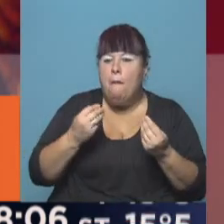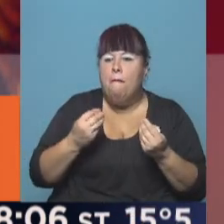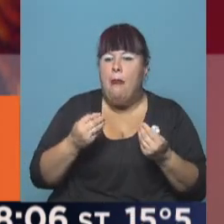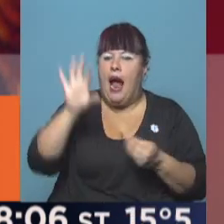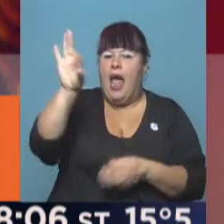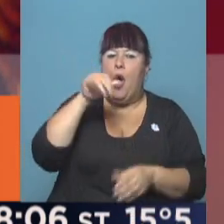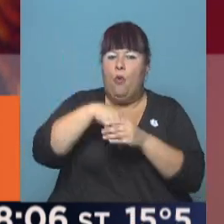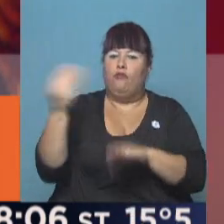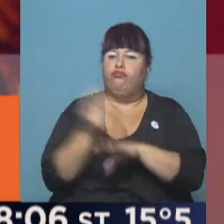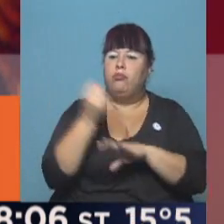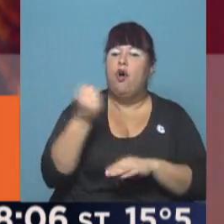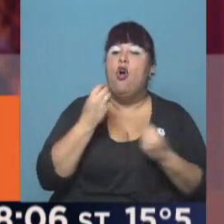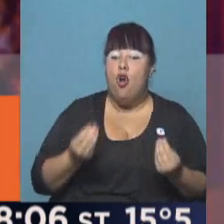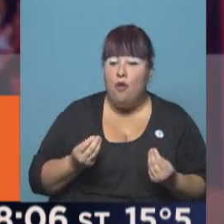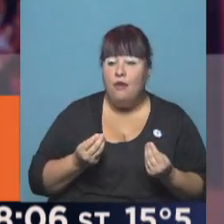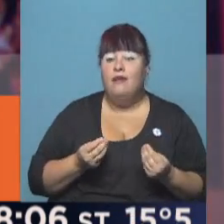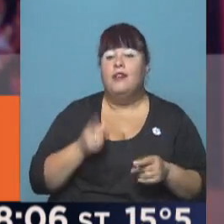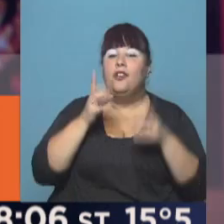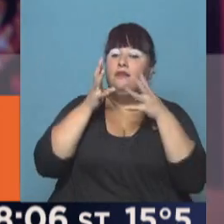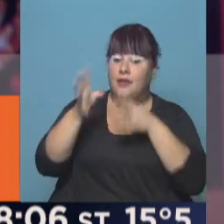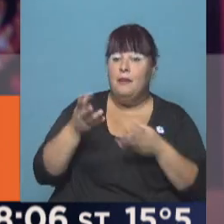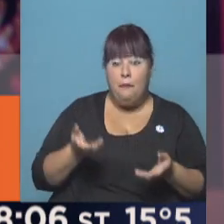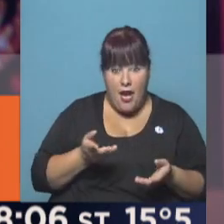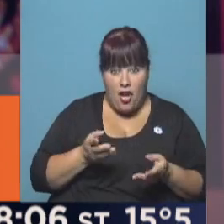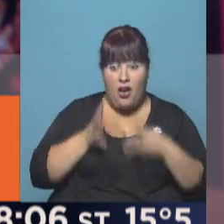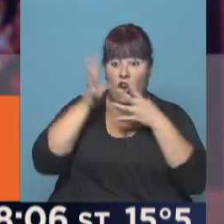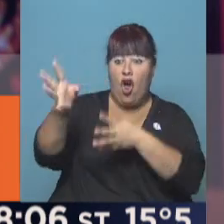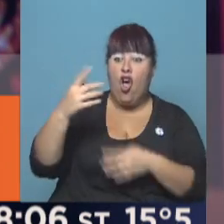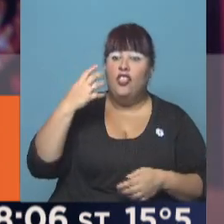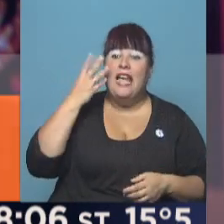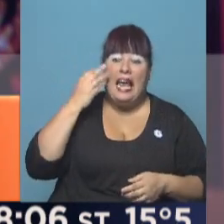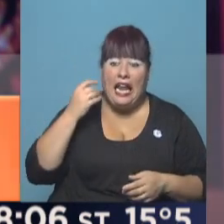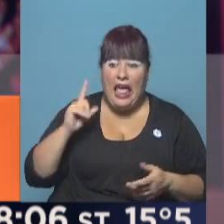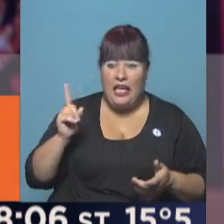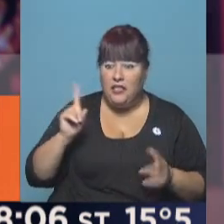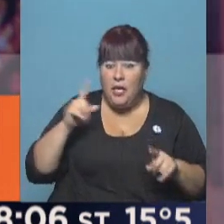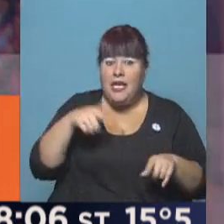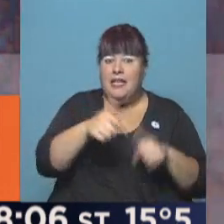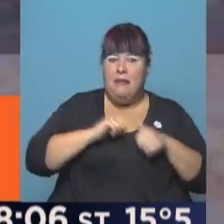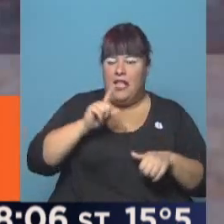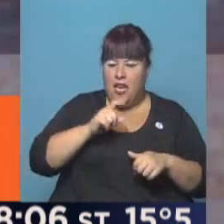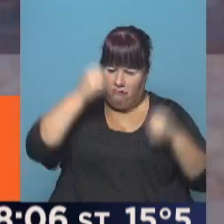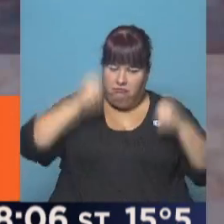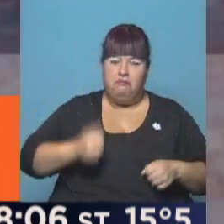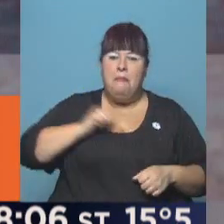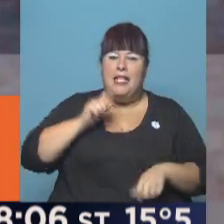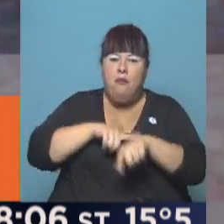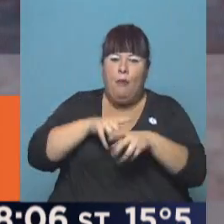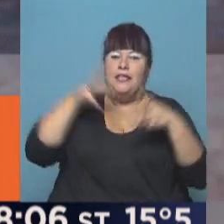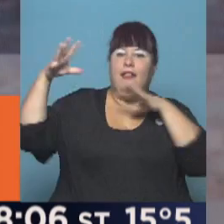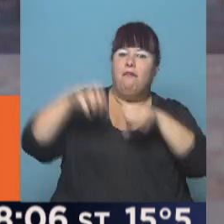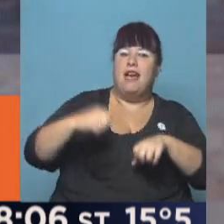se lo elija y se destaque? Militar. Enfrentando a los ingleses, sin tener carrera militar. Se hace militar en las